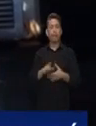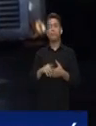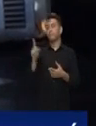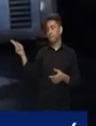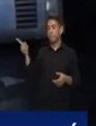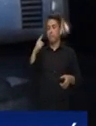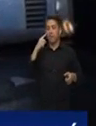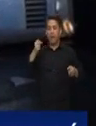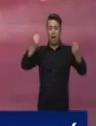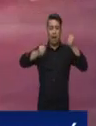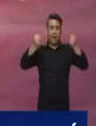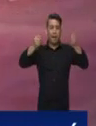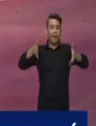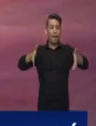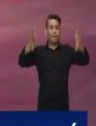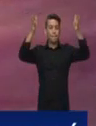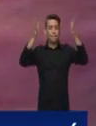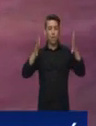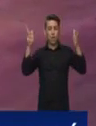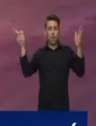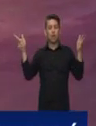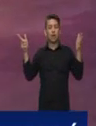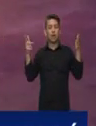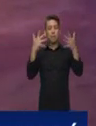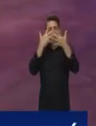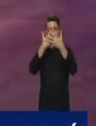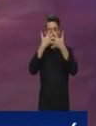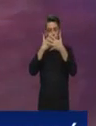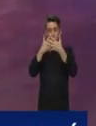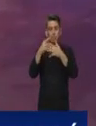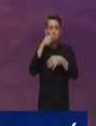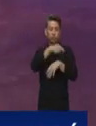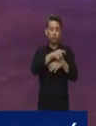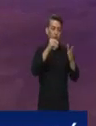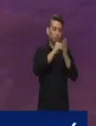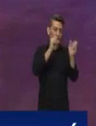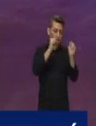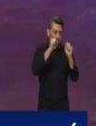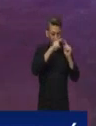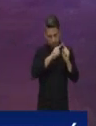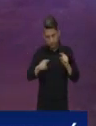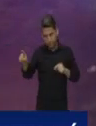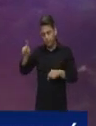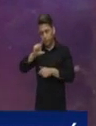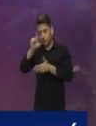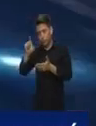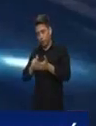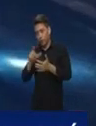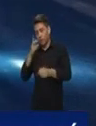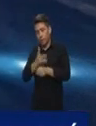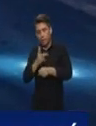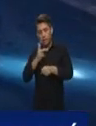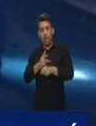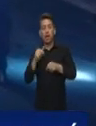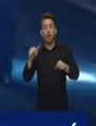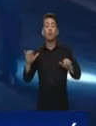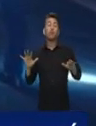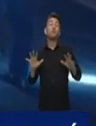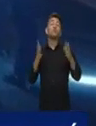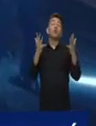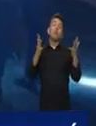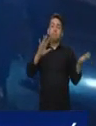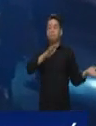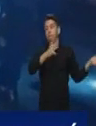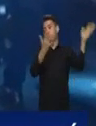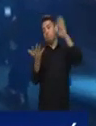de Quetzaltenango a la ciudad capital volcó la madrugada de este domingo a la altura del kilómetro 117 en jurisdicción de Las Trampas,